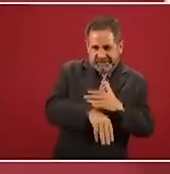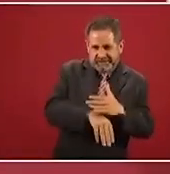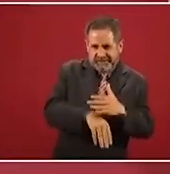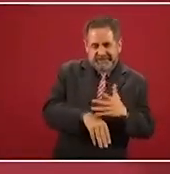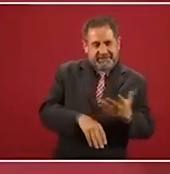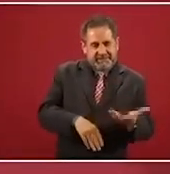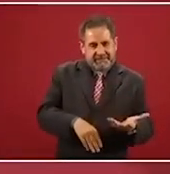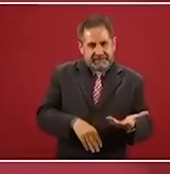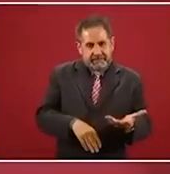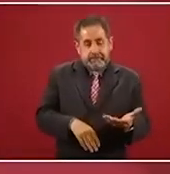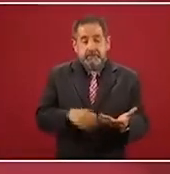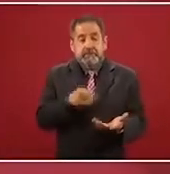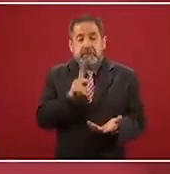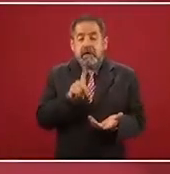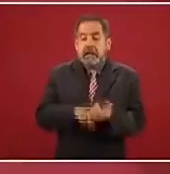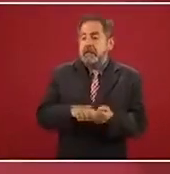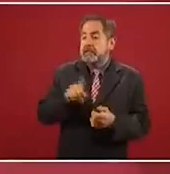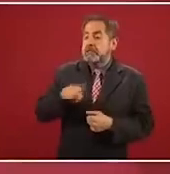por los valores